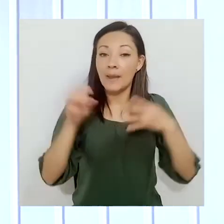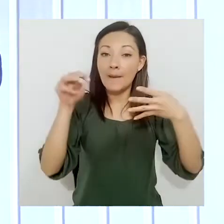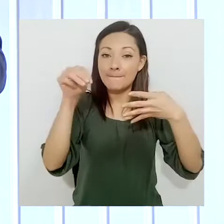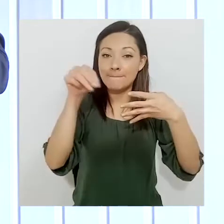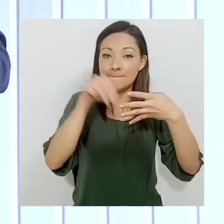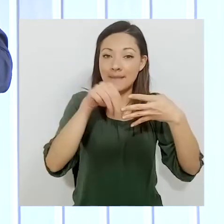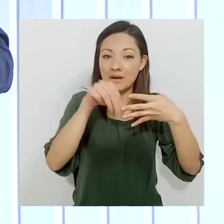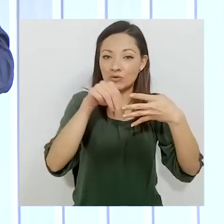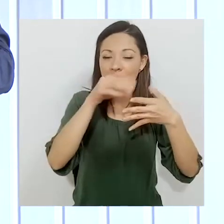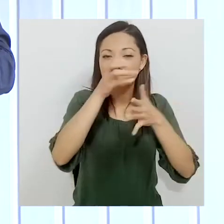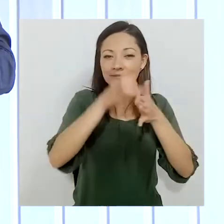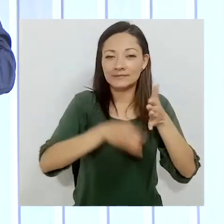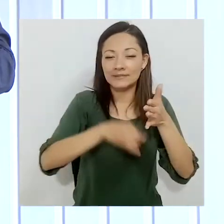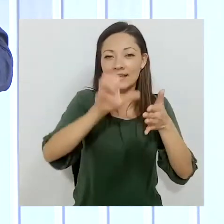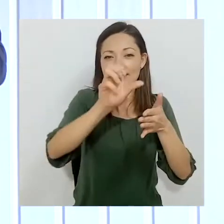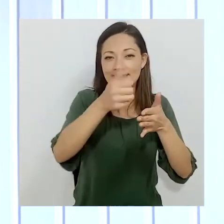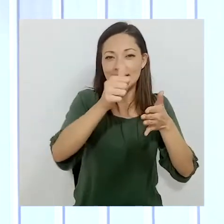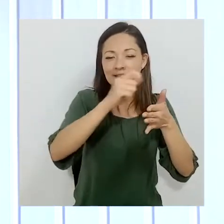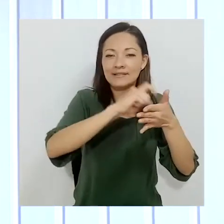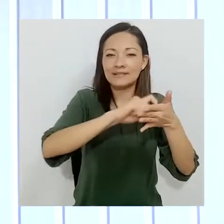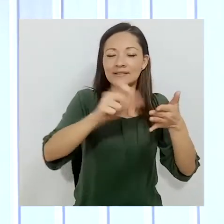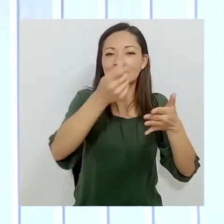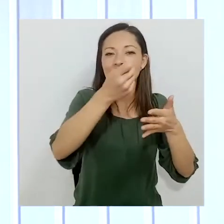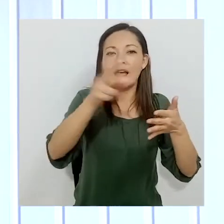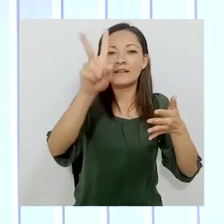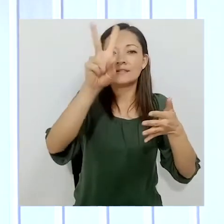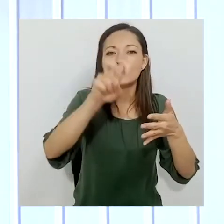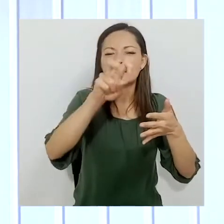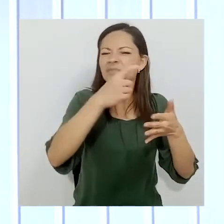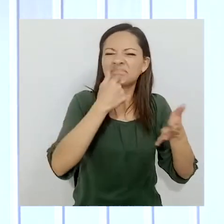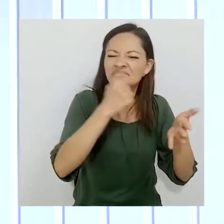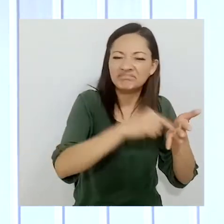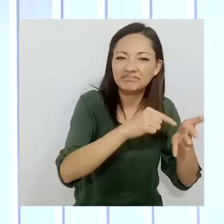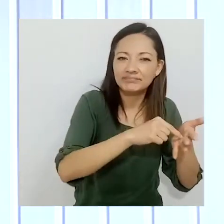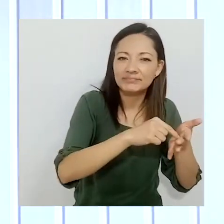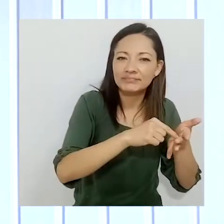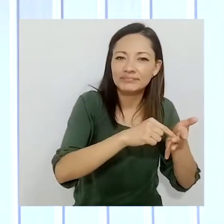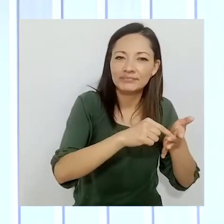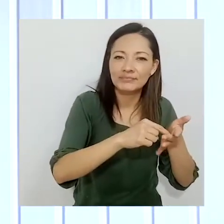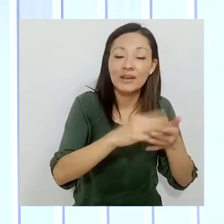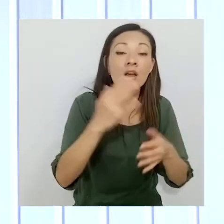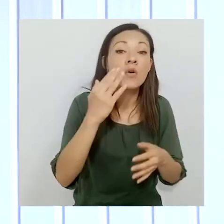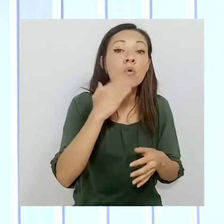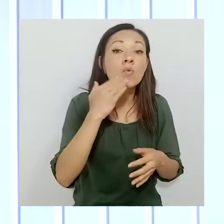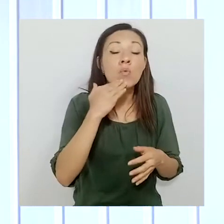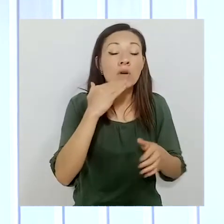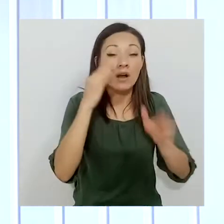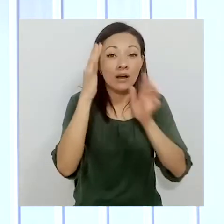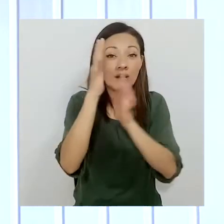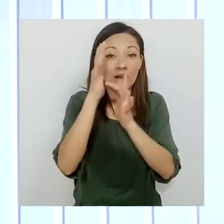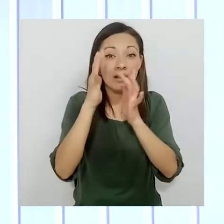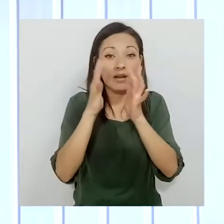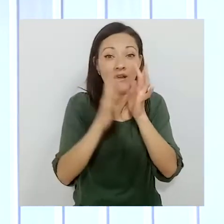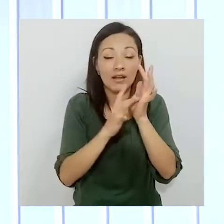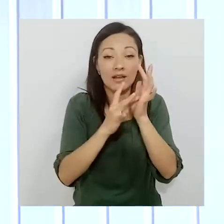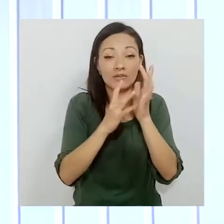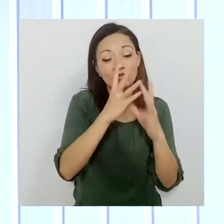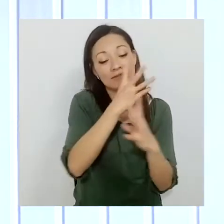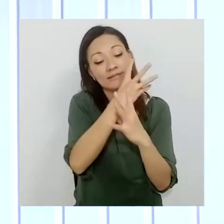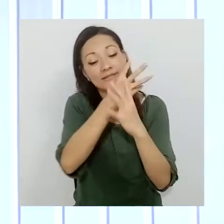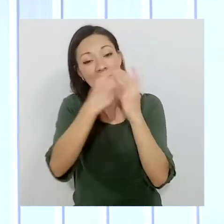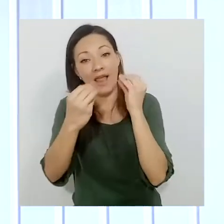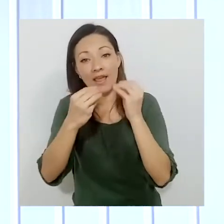Marcos capítulo 10, versículo 17. Dice: al salir él para seguir